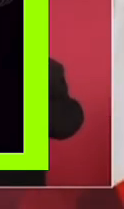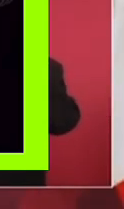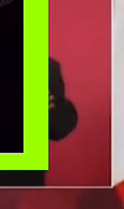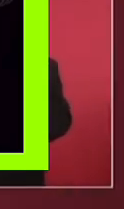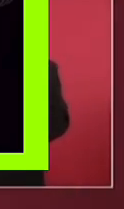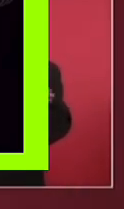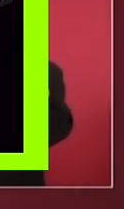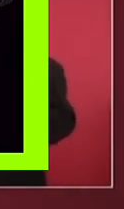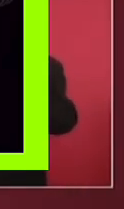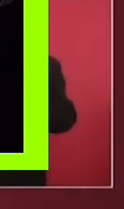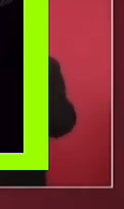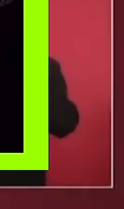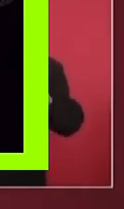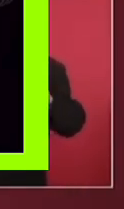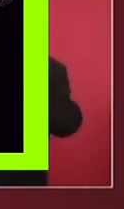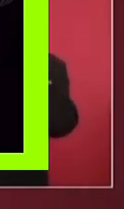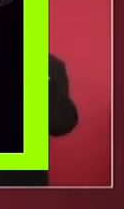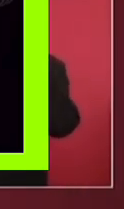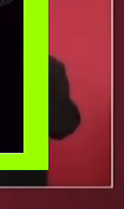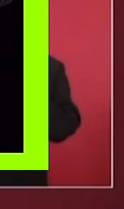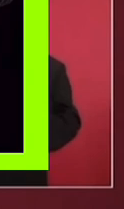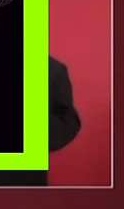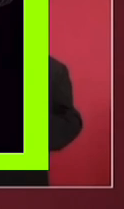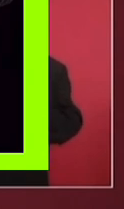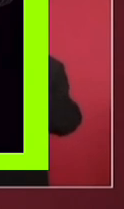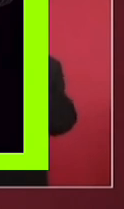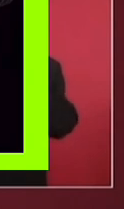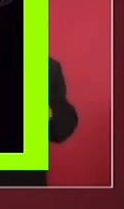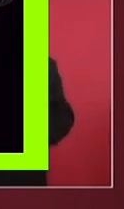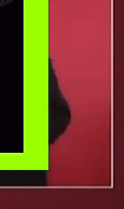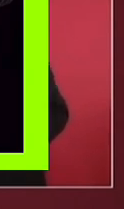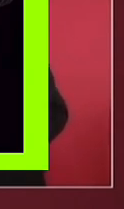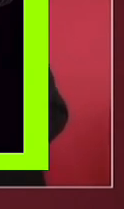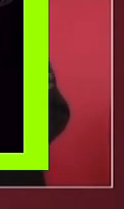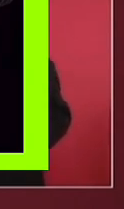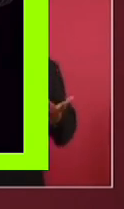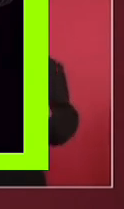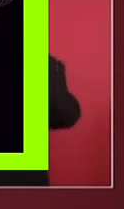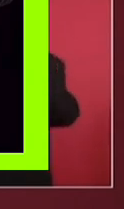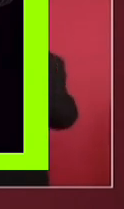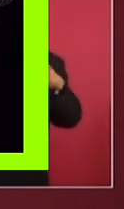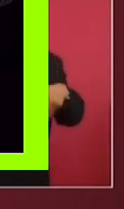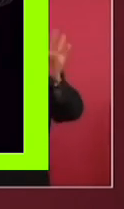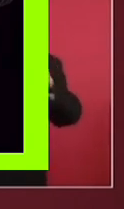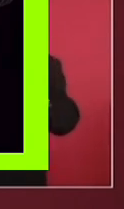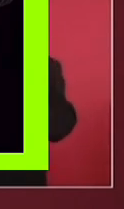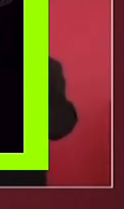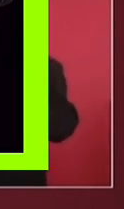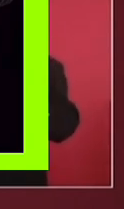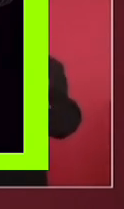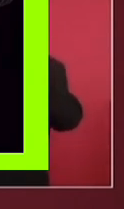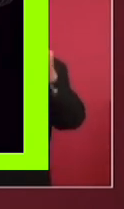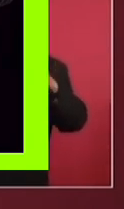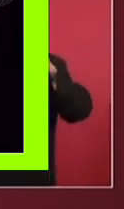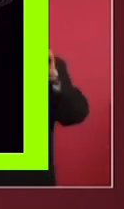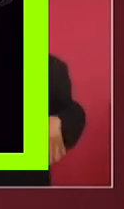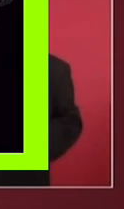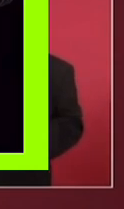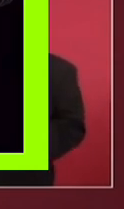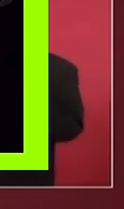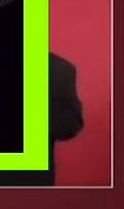que, ay, no está bien. Pues ¿quién mandó a la Laida Sansores a que quemara a Lalito y sacara todos los videos? Pues este güey. No